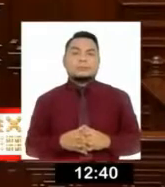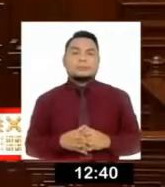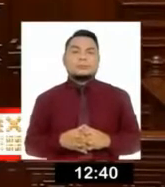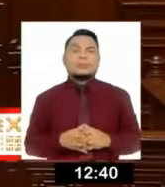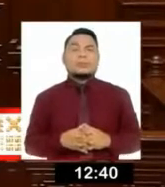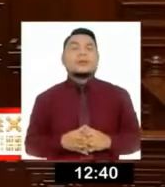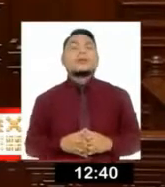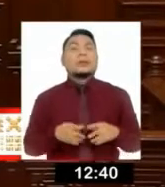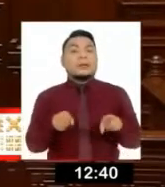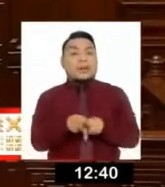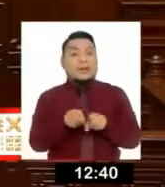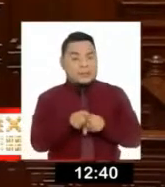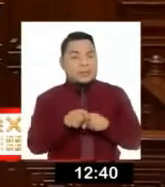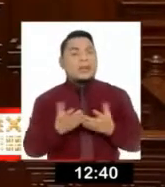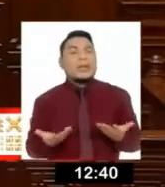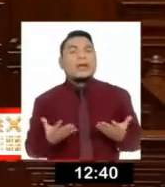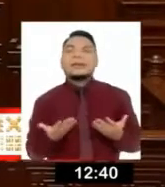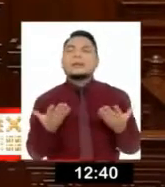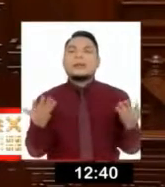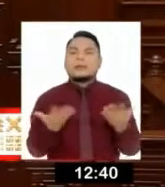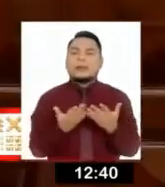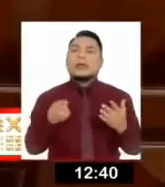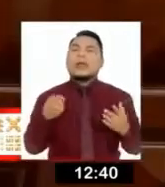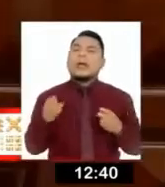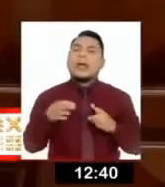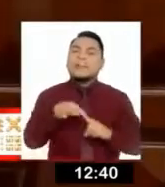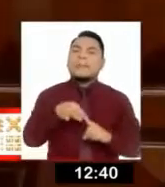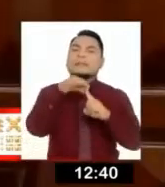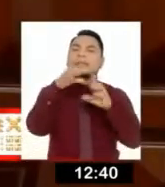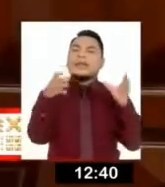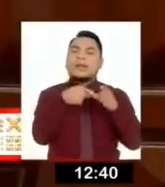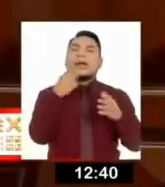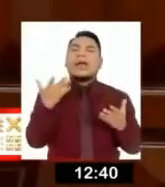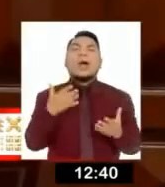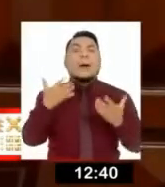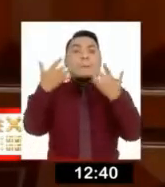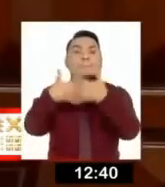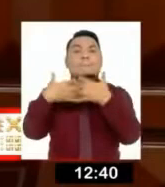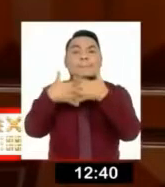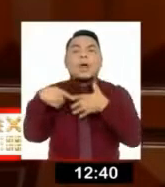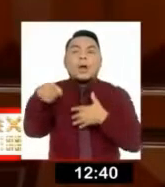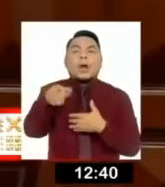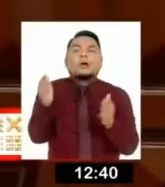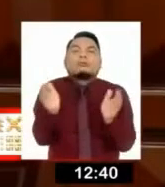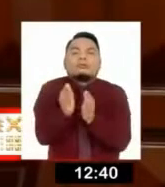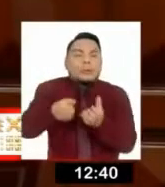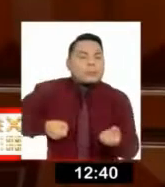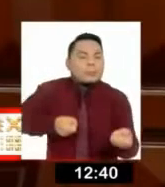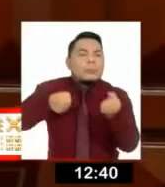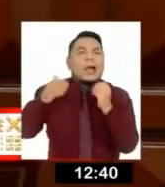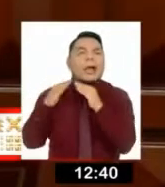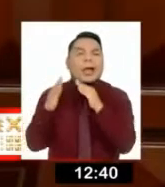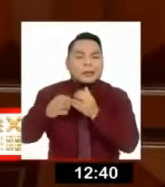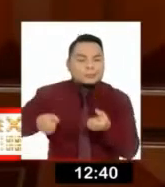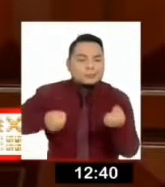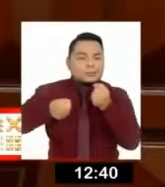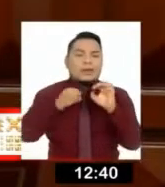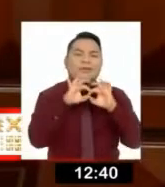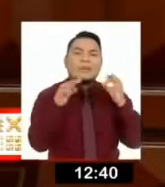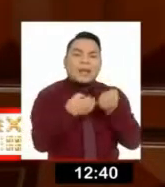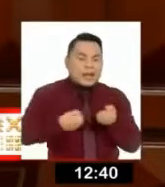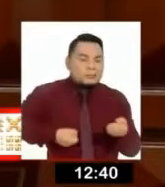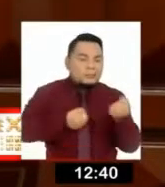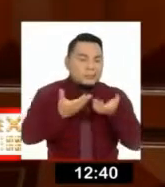De manera especial del pequeño productor agropecuario y aún de la agricultura